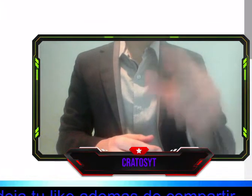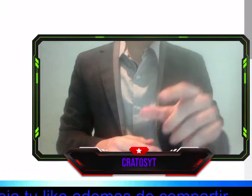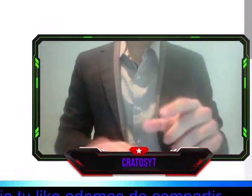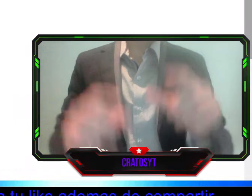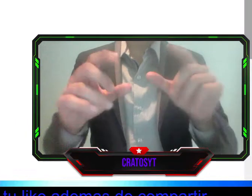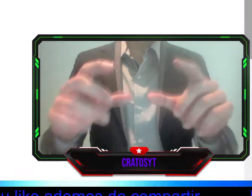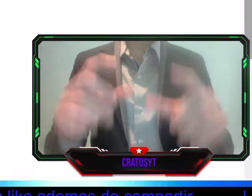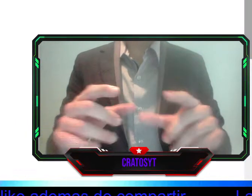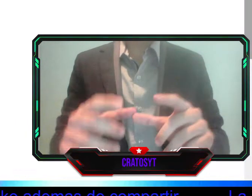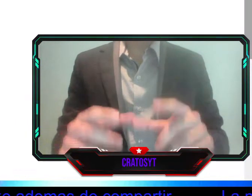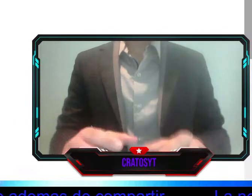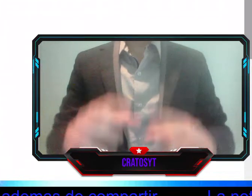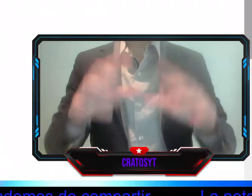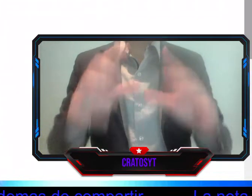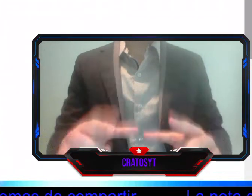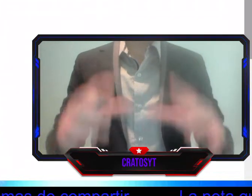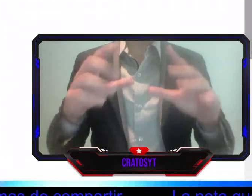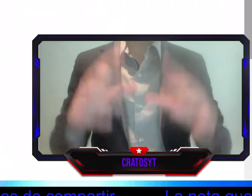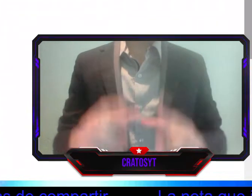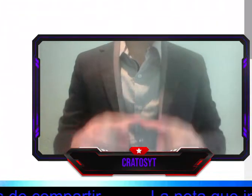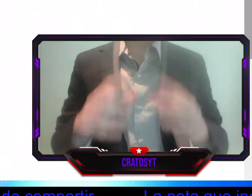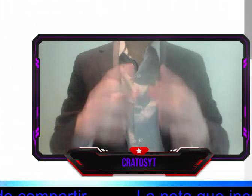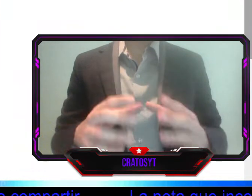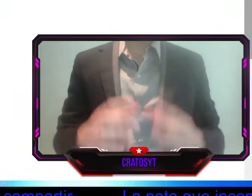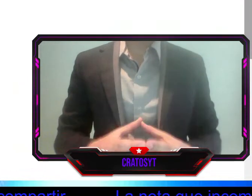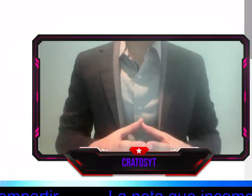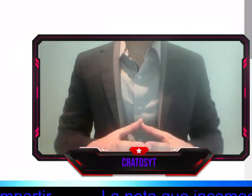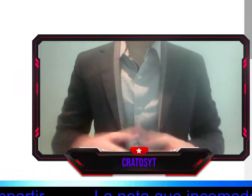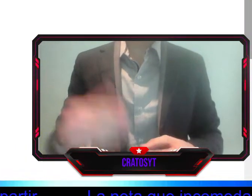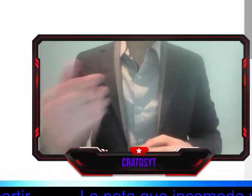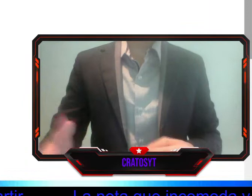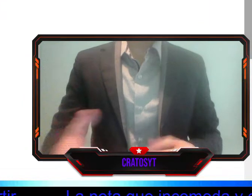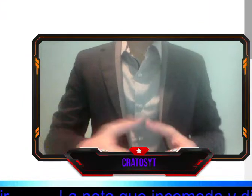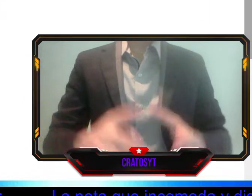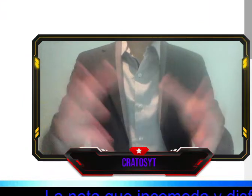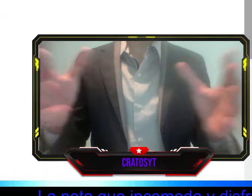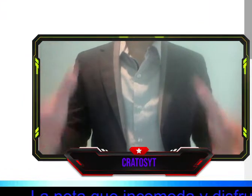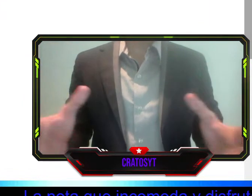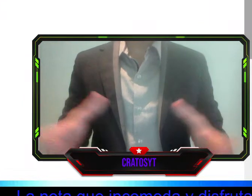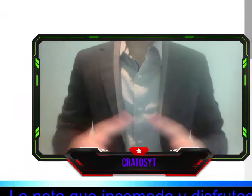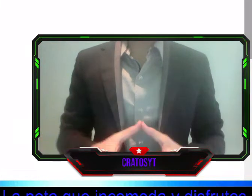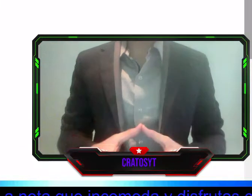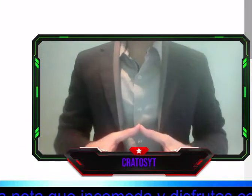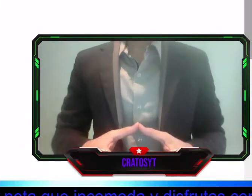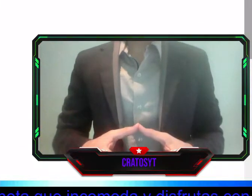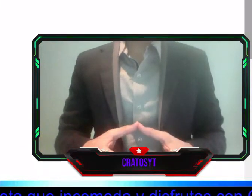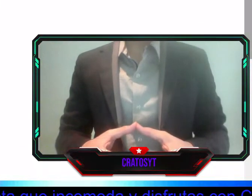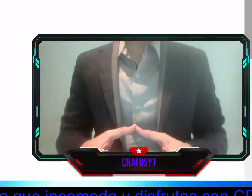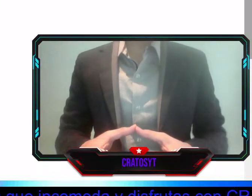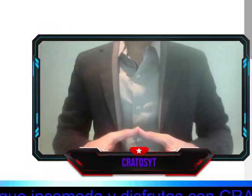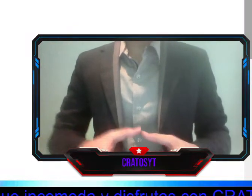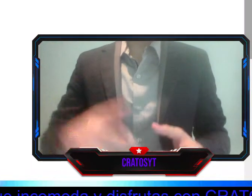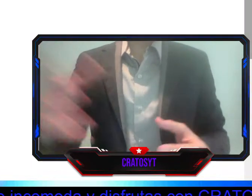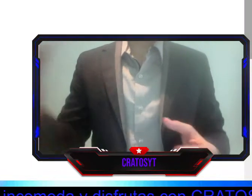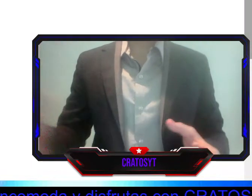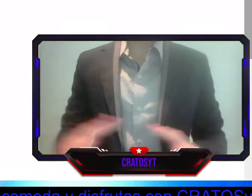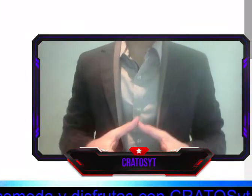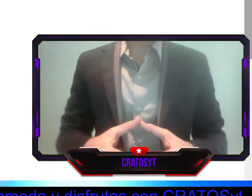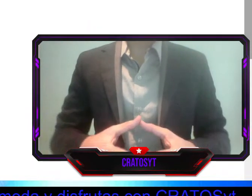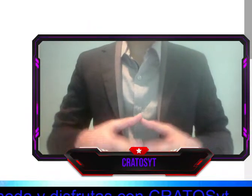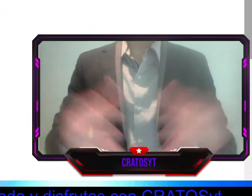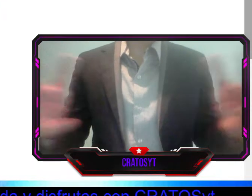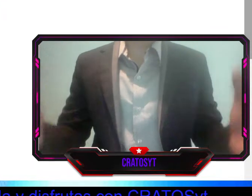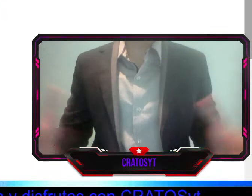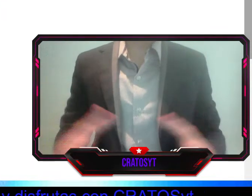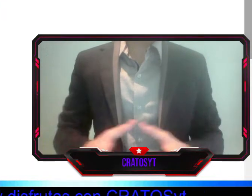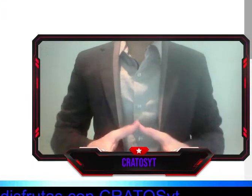es solamente un pedacito de toda la cantidad de dinero que se llevó, porque incluso sus familiares de Shams, tú los veías en otros países con